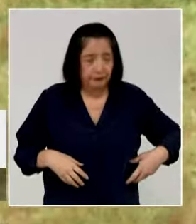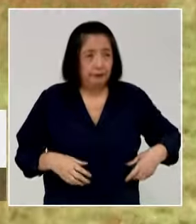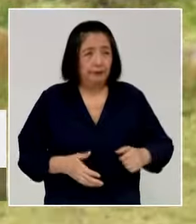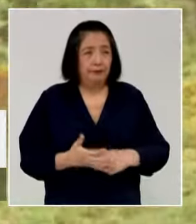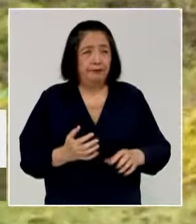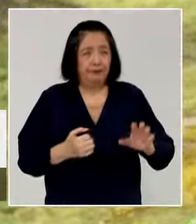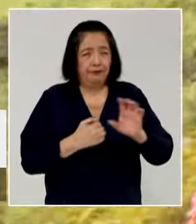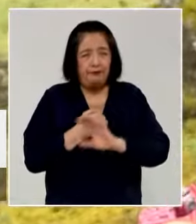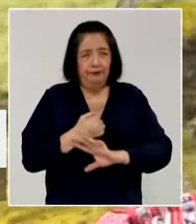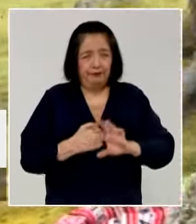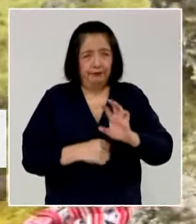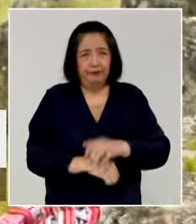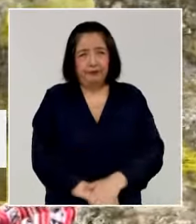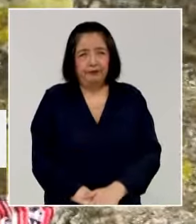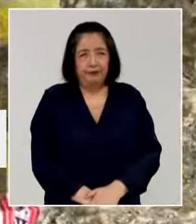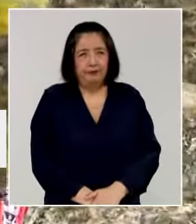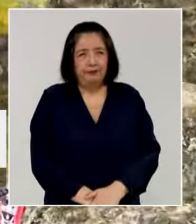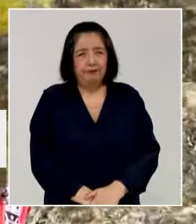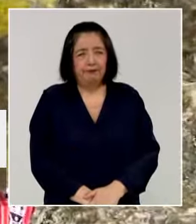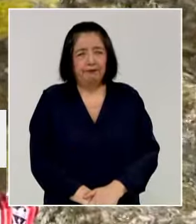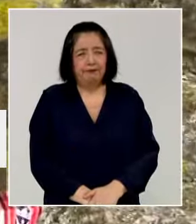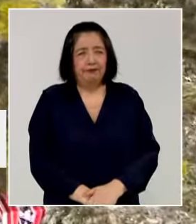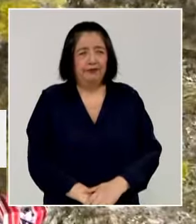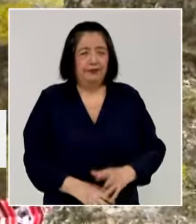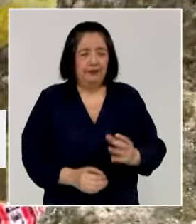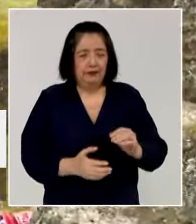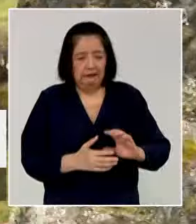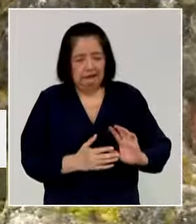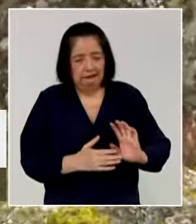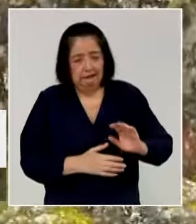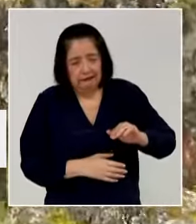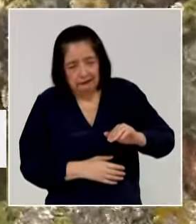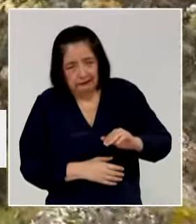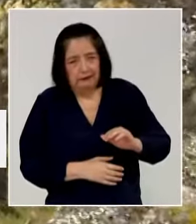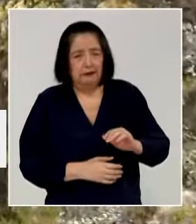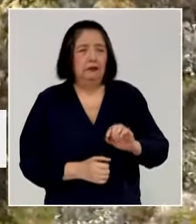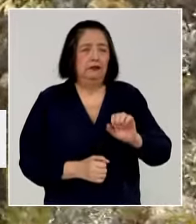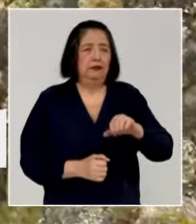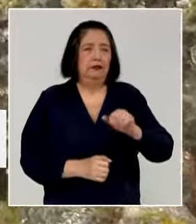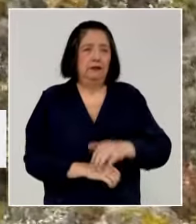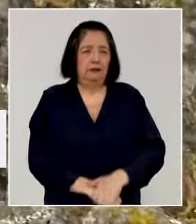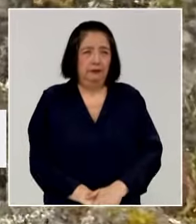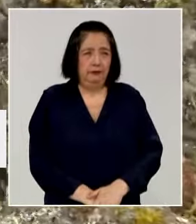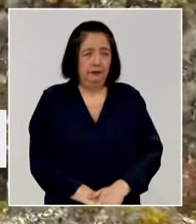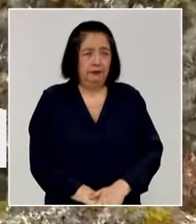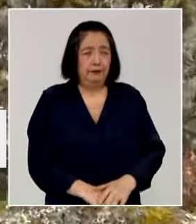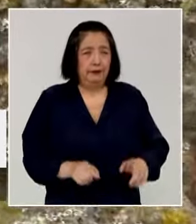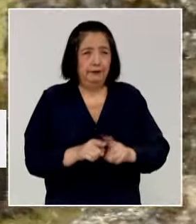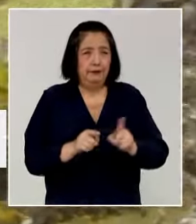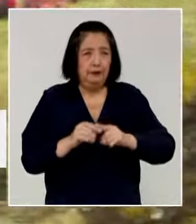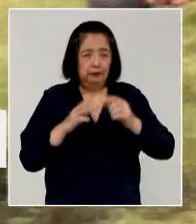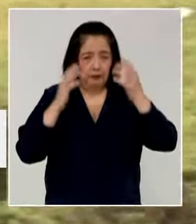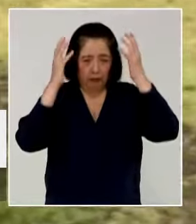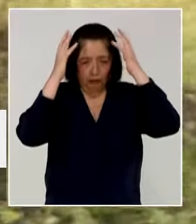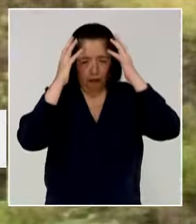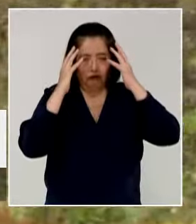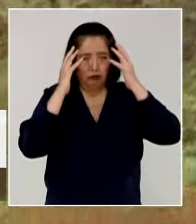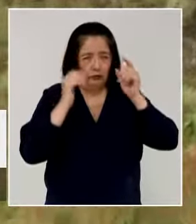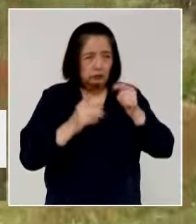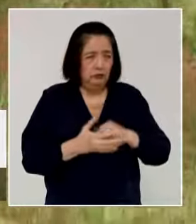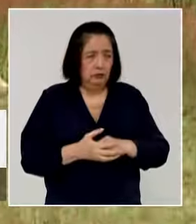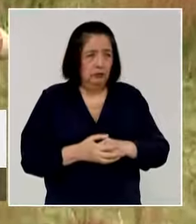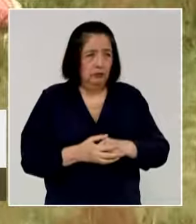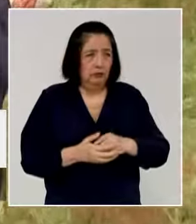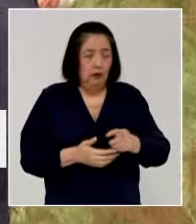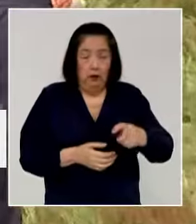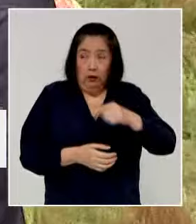nos protege, no. Son mucho tiempo agachados, ¿no? Sí. No. También están con el chullo. ¿Cómo se llama lo que llevan